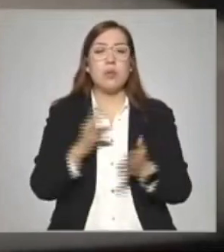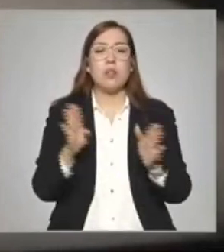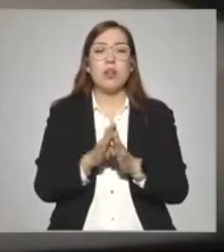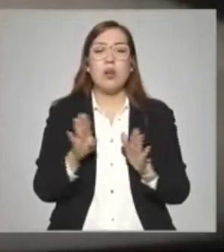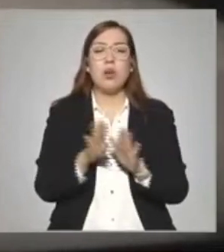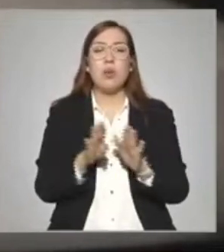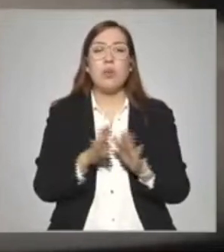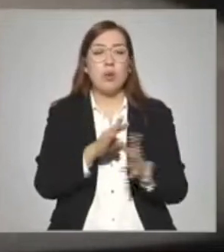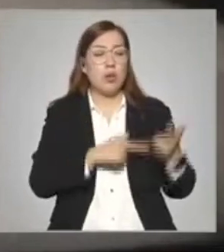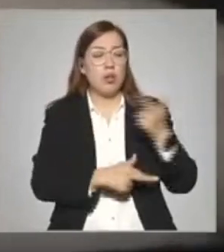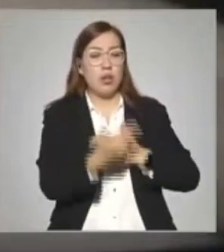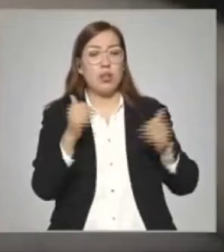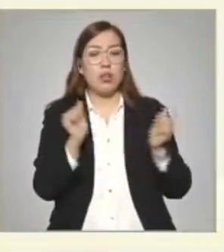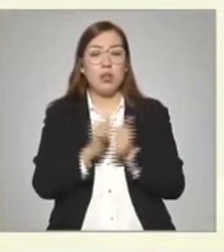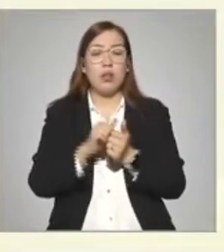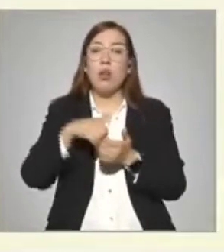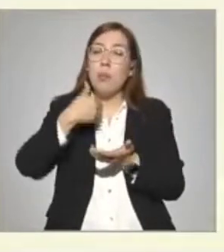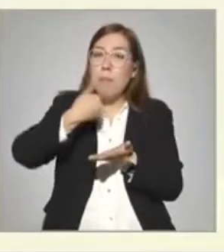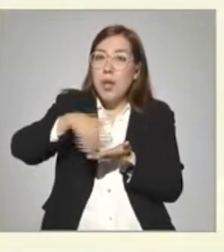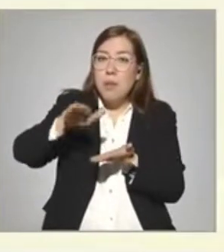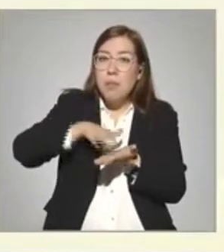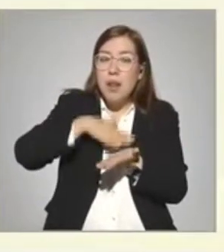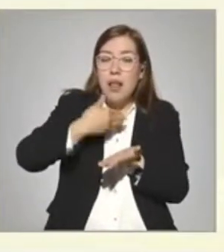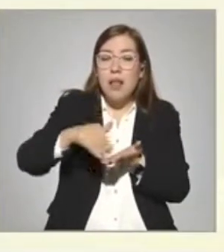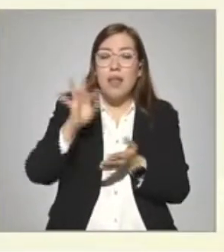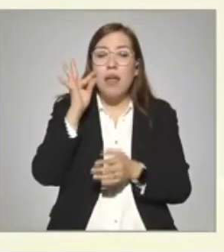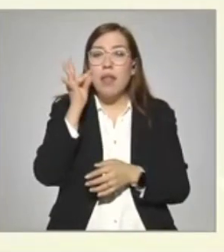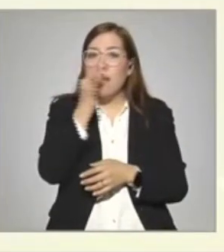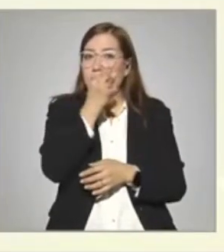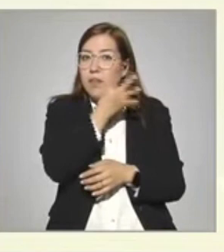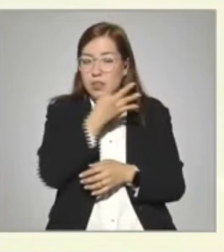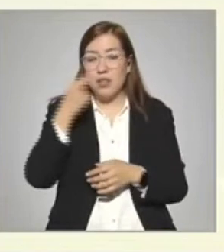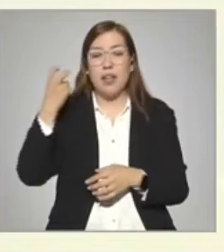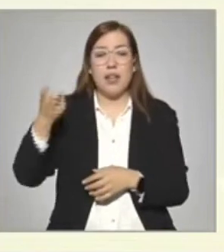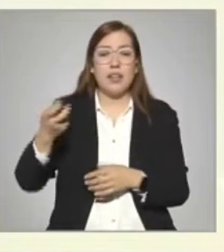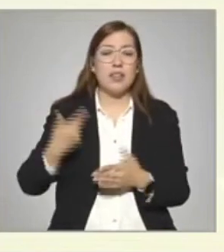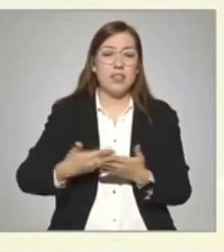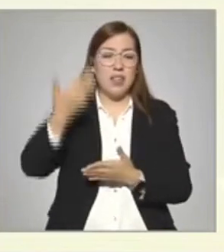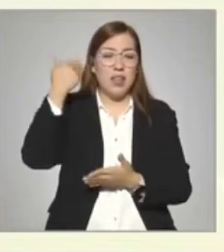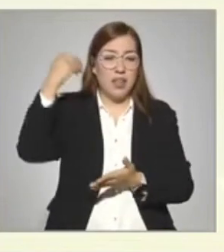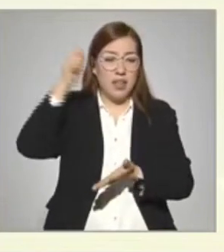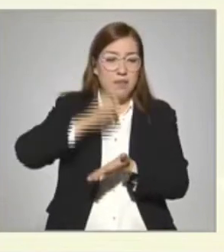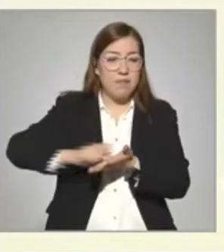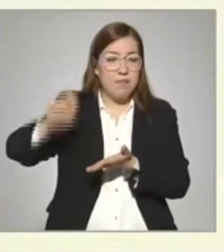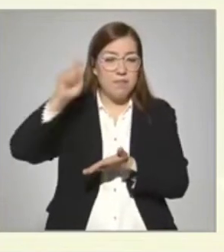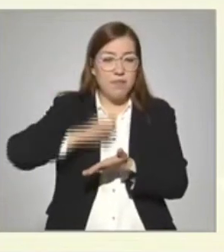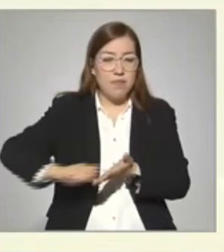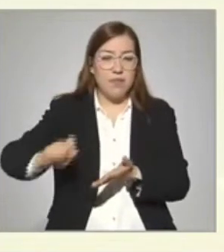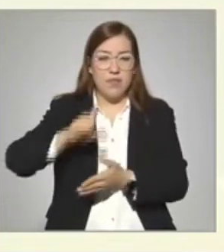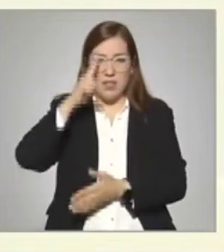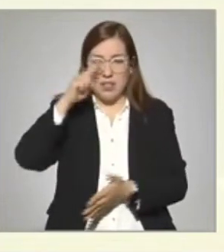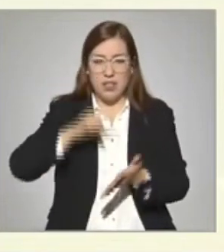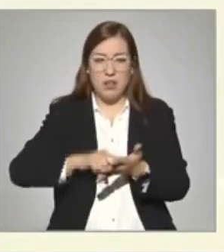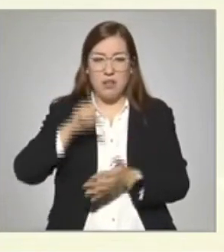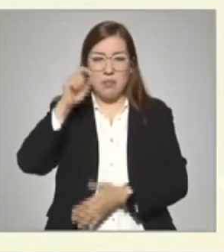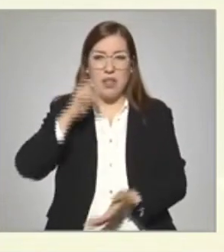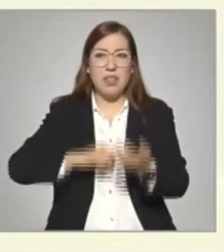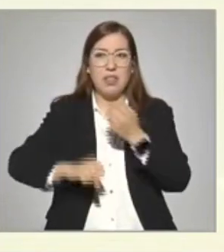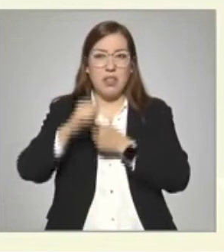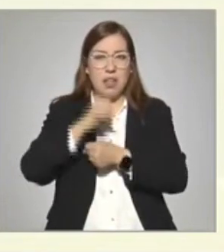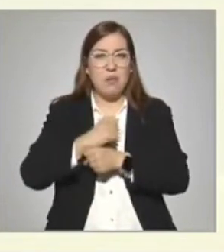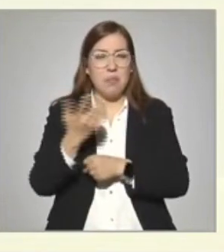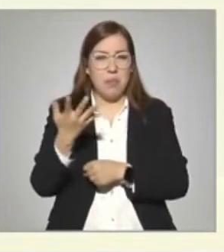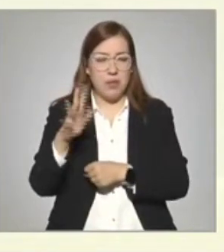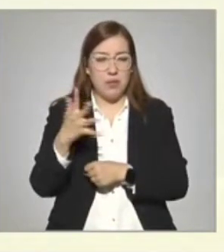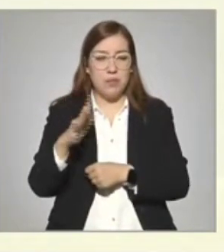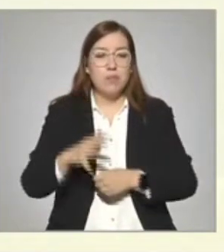es comérmela de presa. Bueno, es un texto que se escribió, me parece que hace por ahí de 20 años, ¿no? Más o menos.